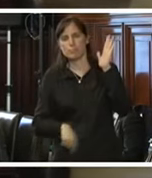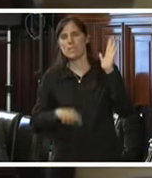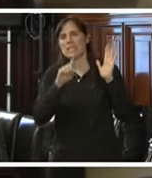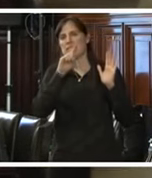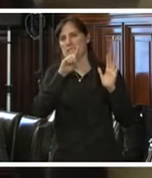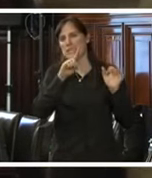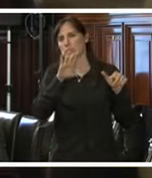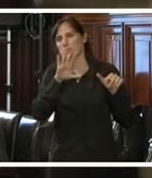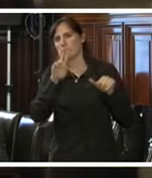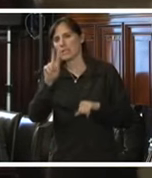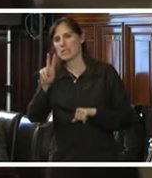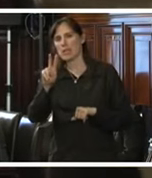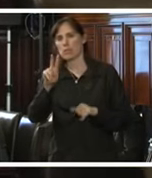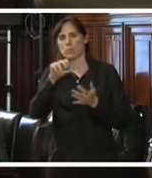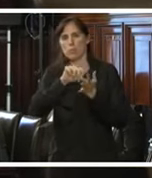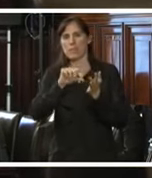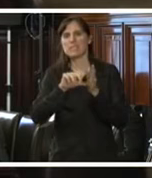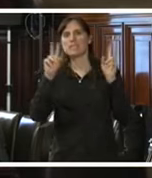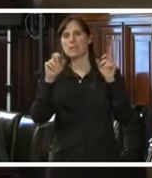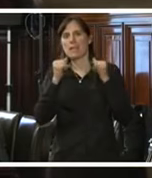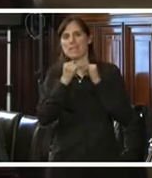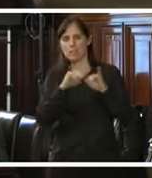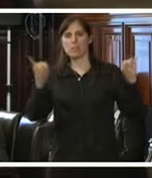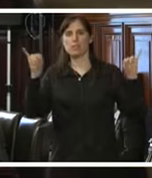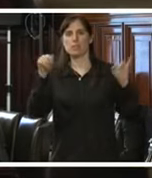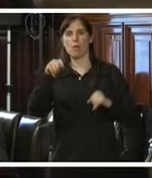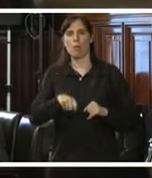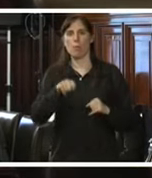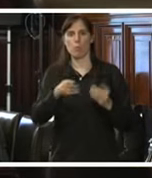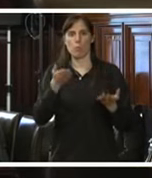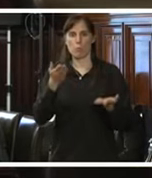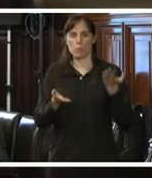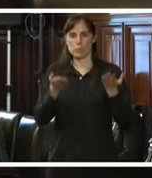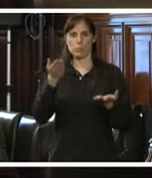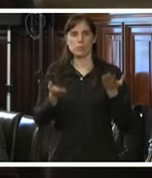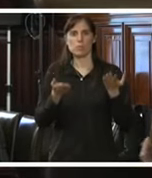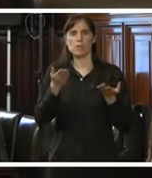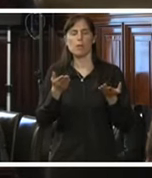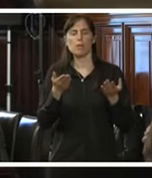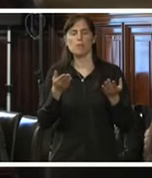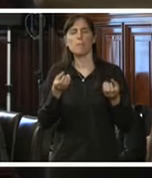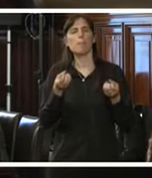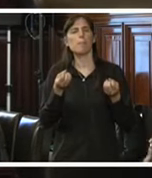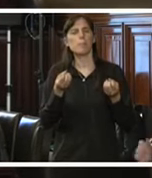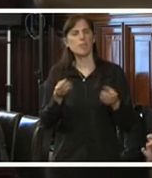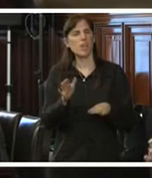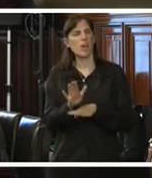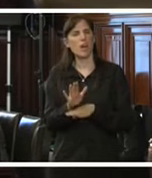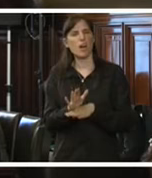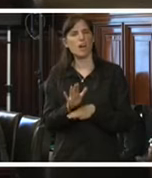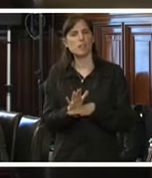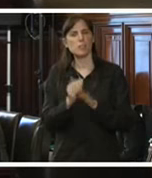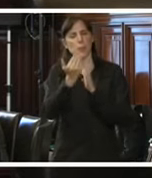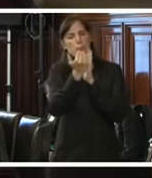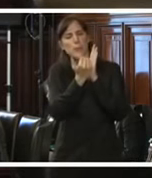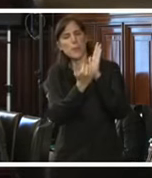138 países en materia de independencia judicial. Estas afectaciones de la independencia judicial